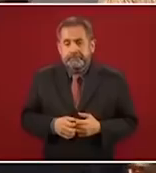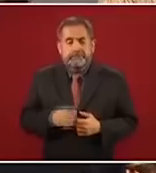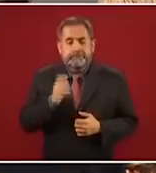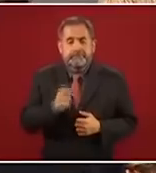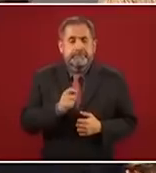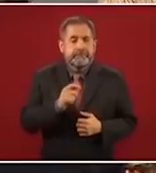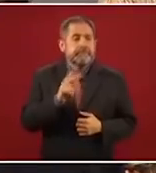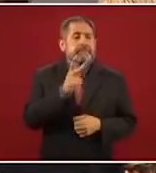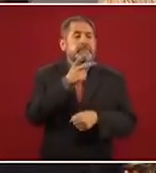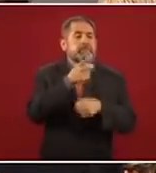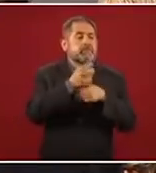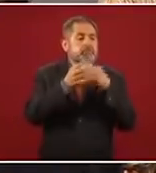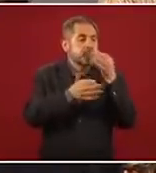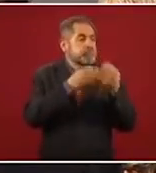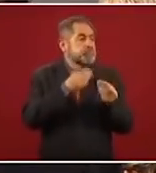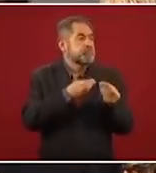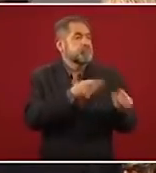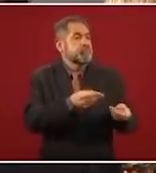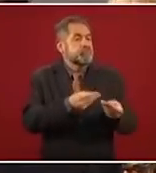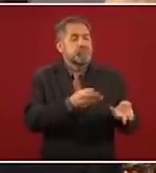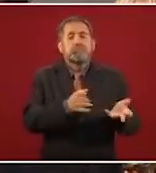entregar publicidad